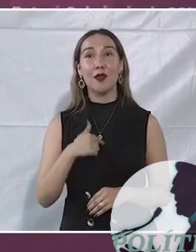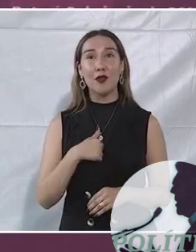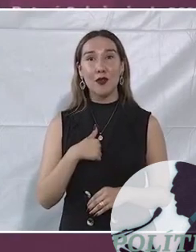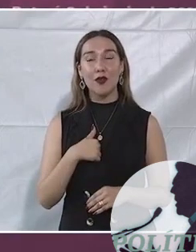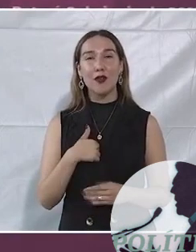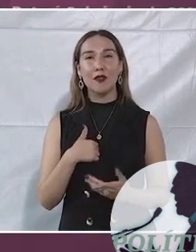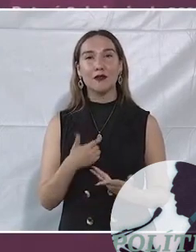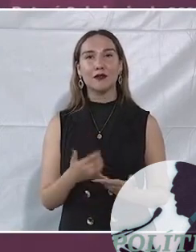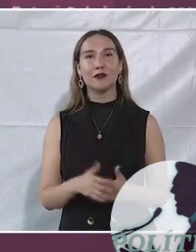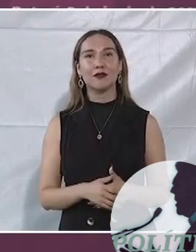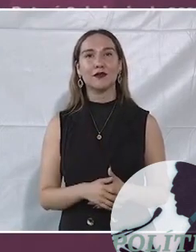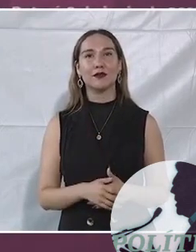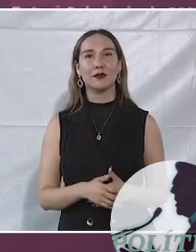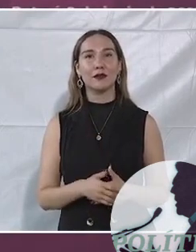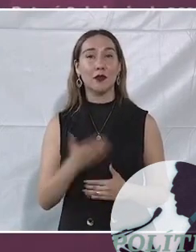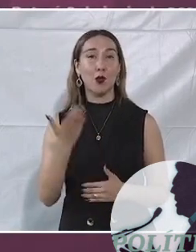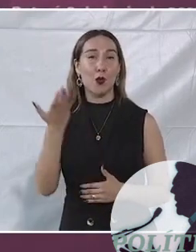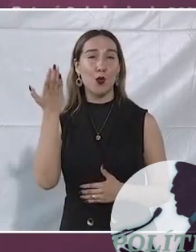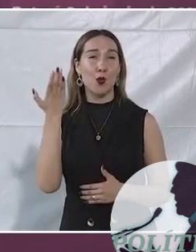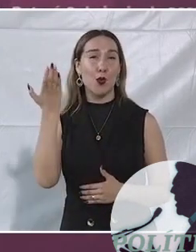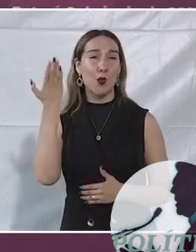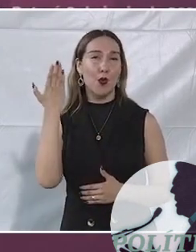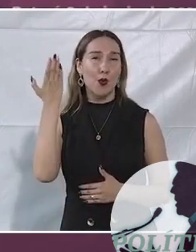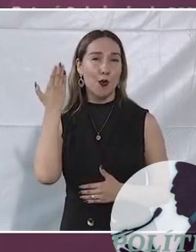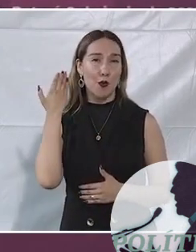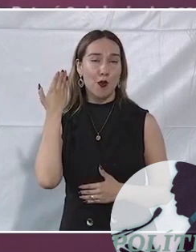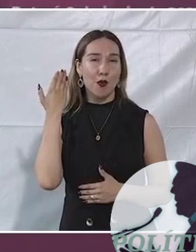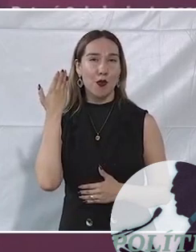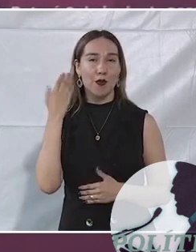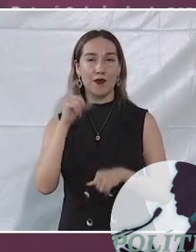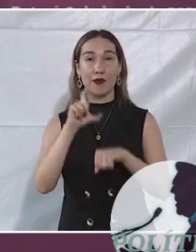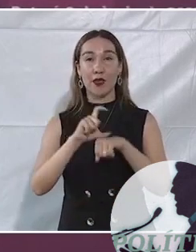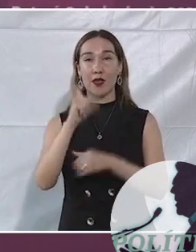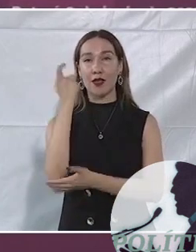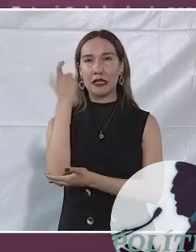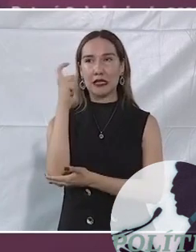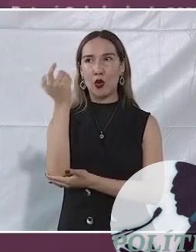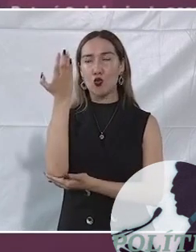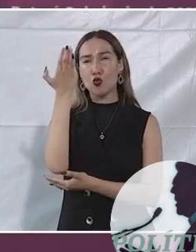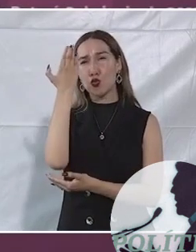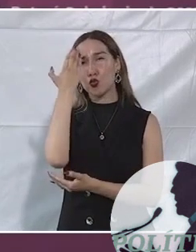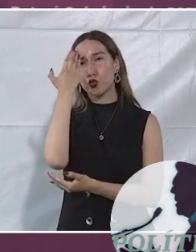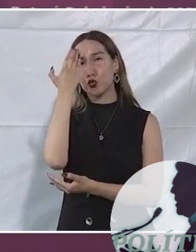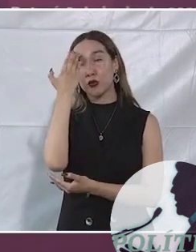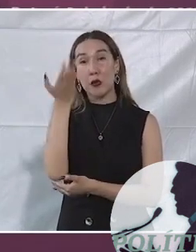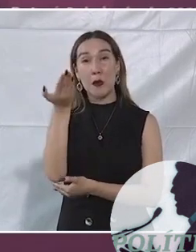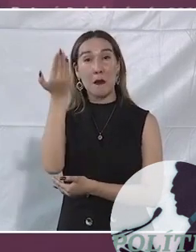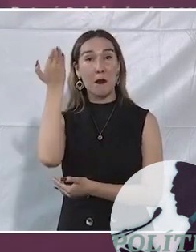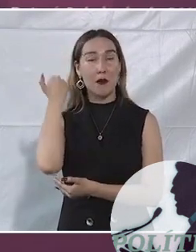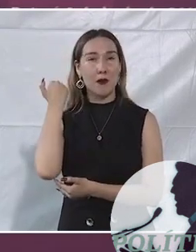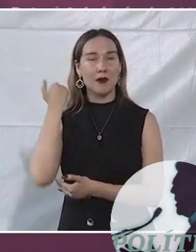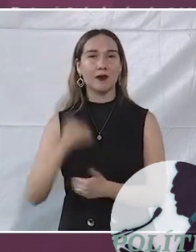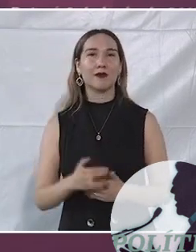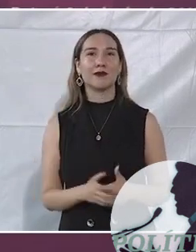conozco Gilitla desde hace muchos años. Y ahora aquí voy de